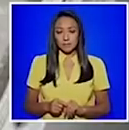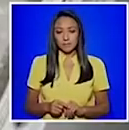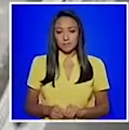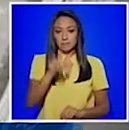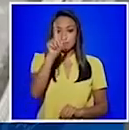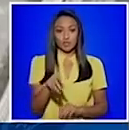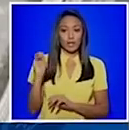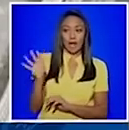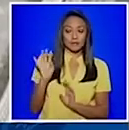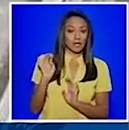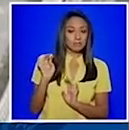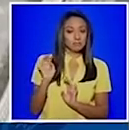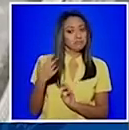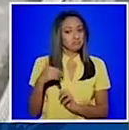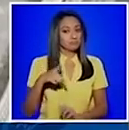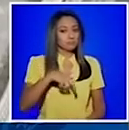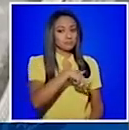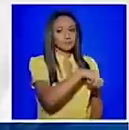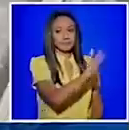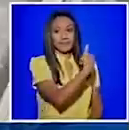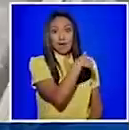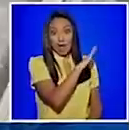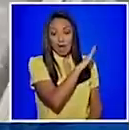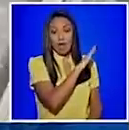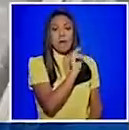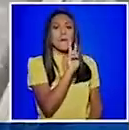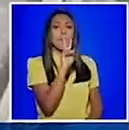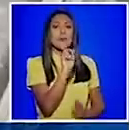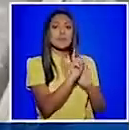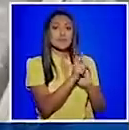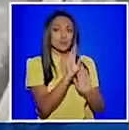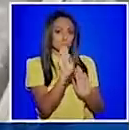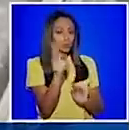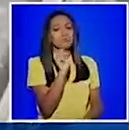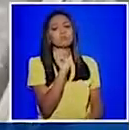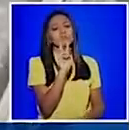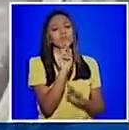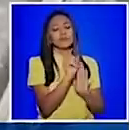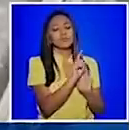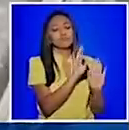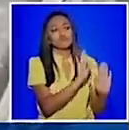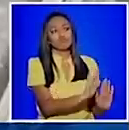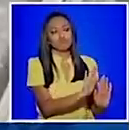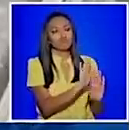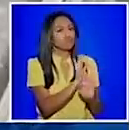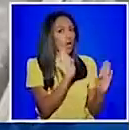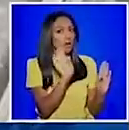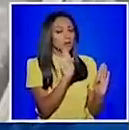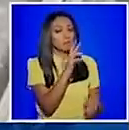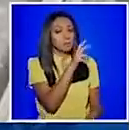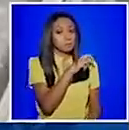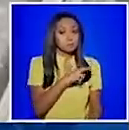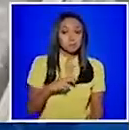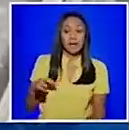hombre lanza un objeto a la ventana del asiento trasero y se retira, mientras el vehículo permanece parqueado.